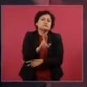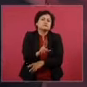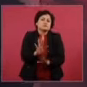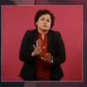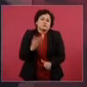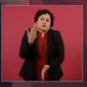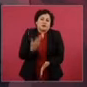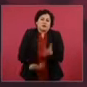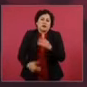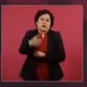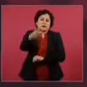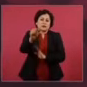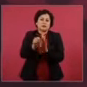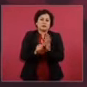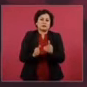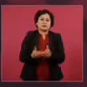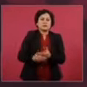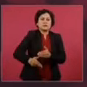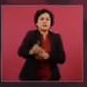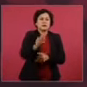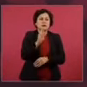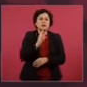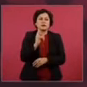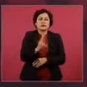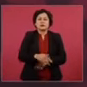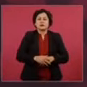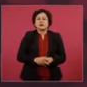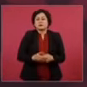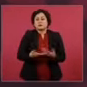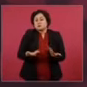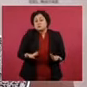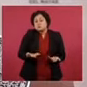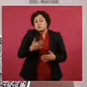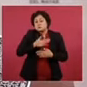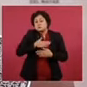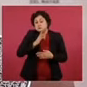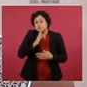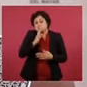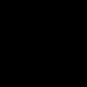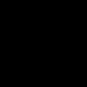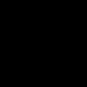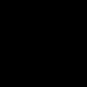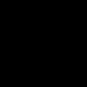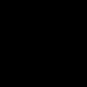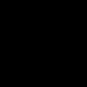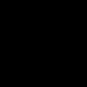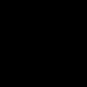se resuelva este asunto. Entonces, eso es lo que te puedo comentar.